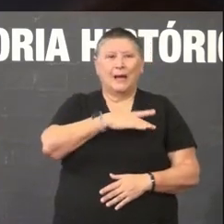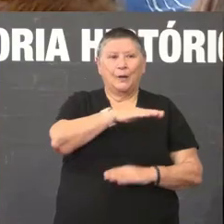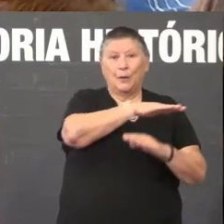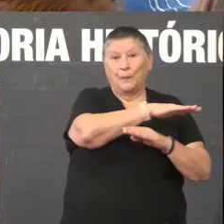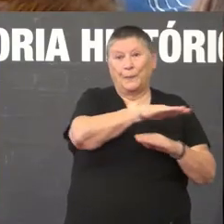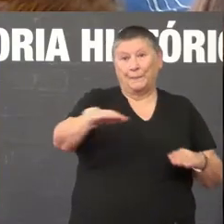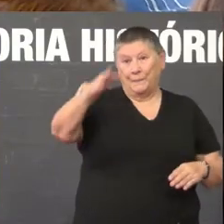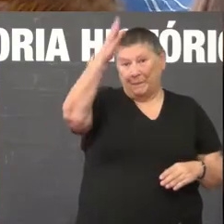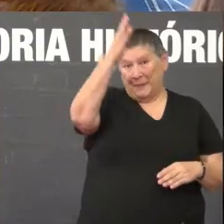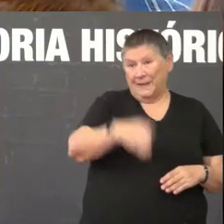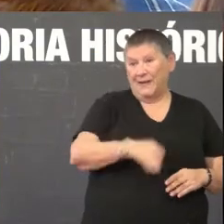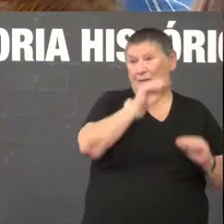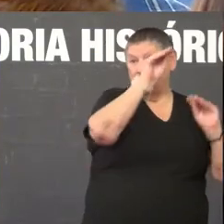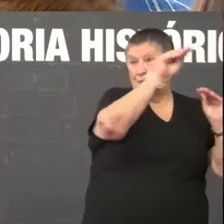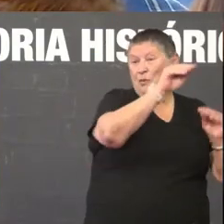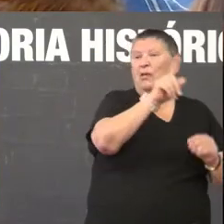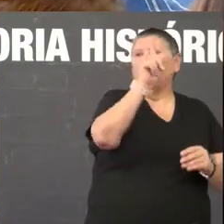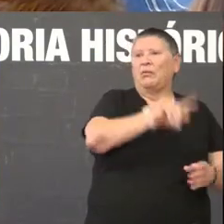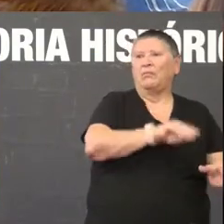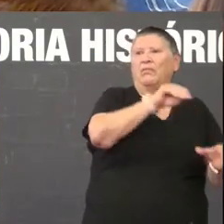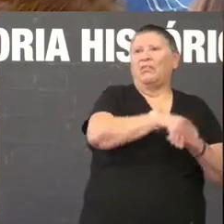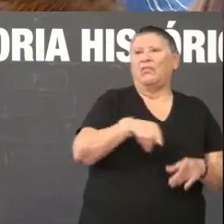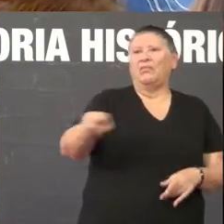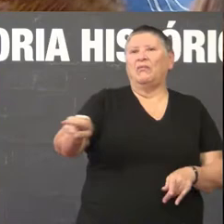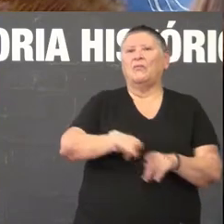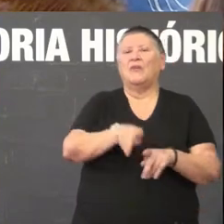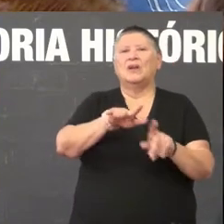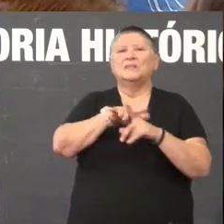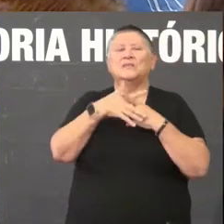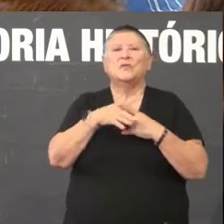Por tanto, estaba nunha situación de privilexio para